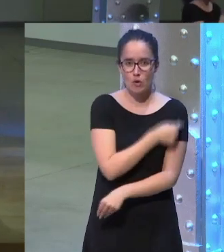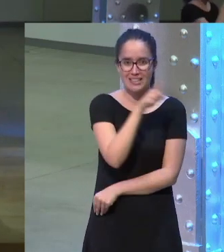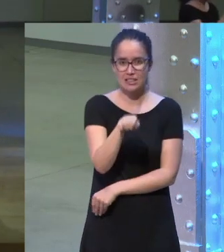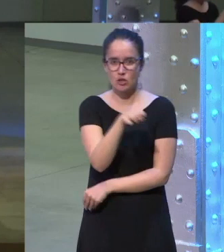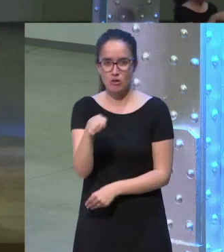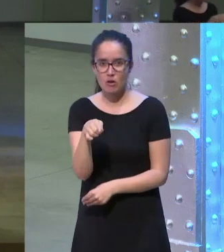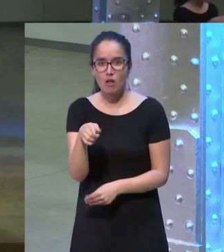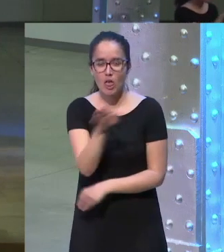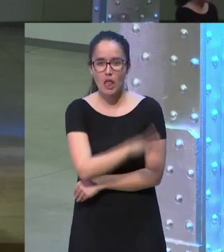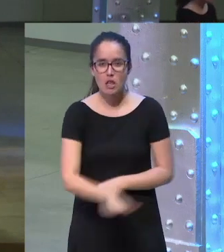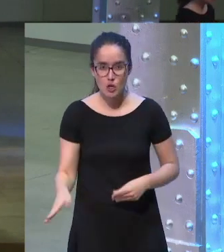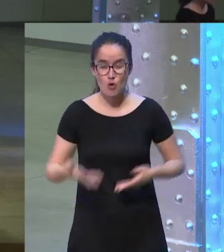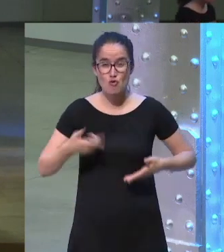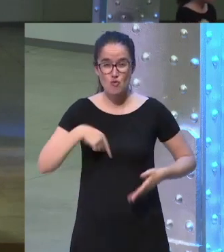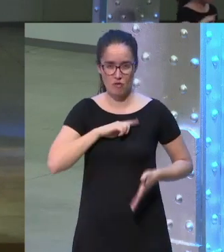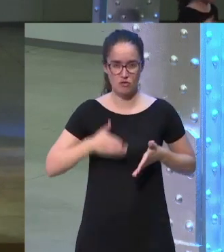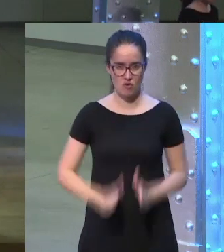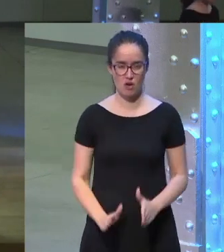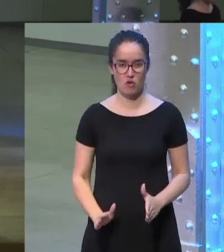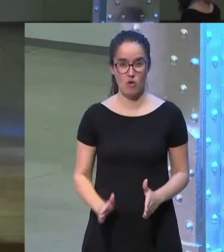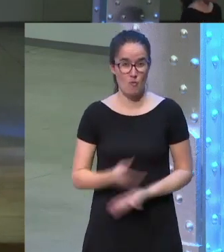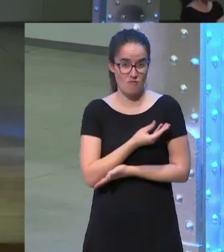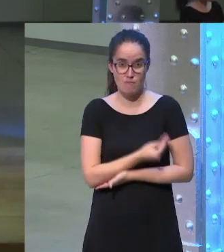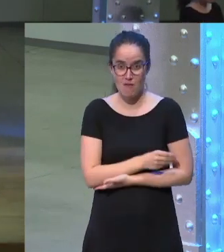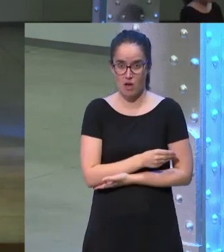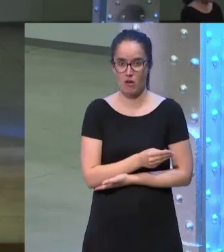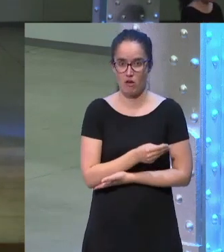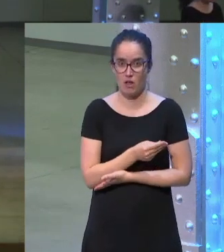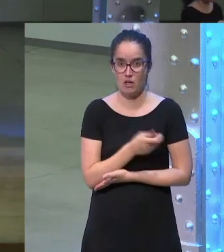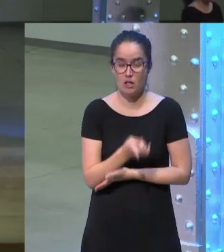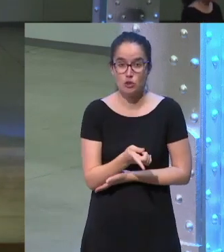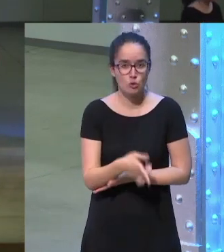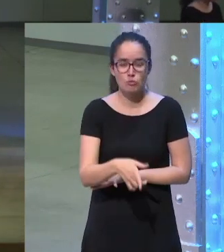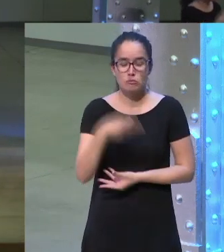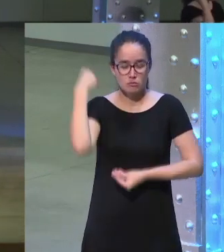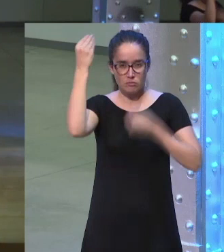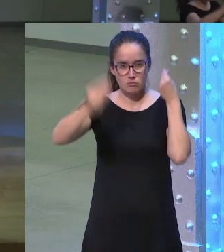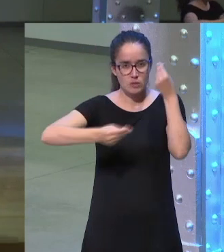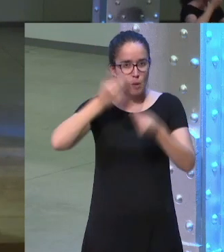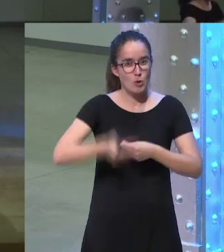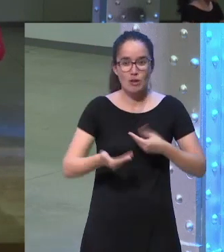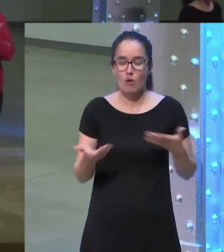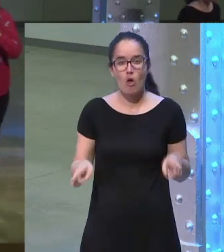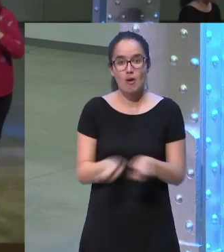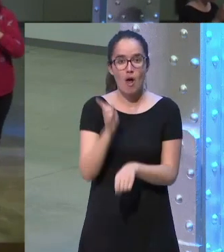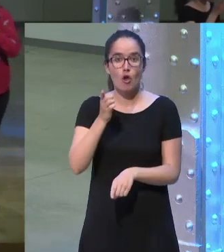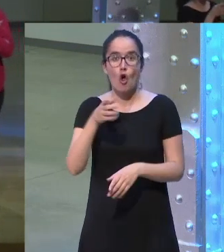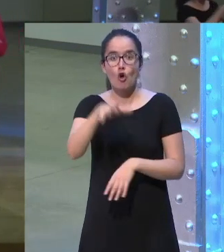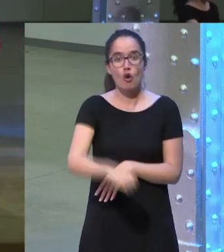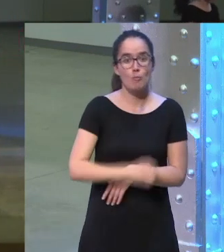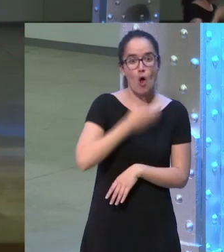niño, que es nuestro hijo, y que es un bebé, y que es una decisión que no es ir a comprarte un iPhone o un